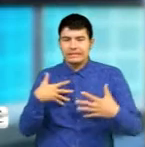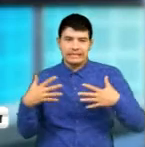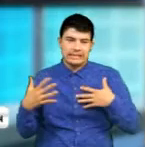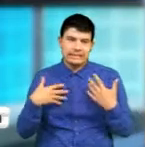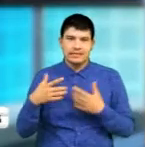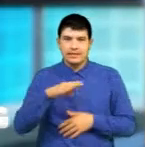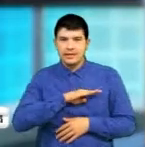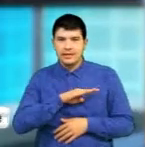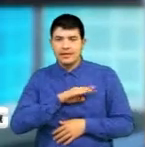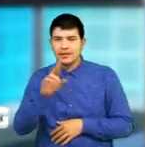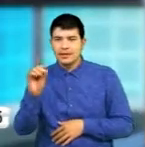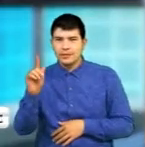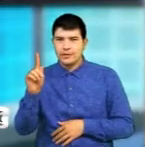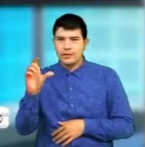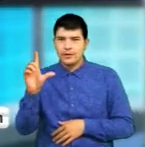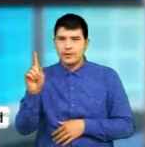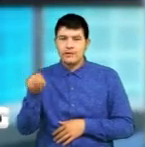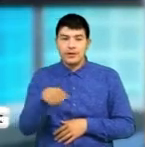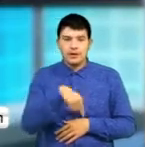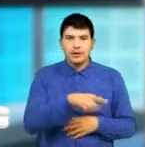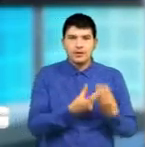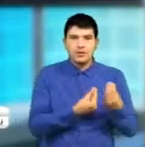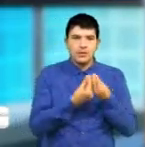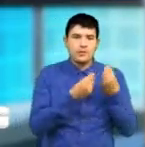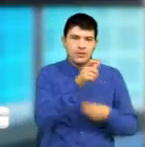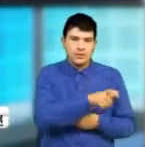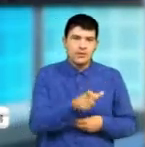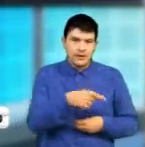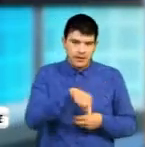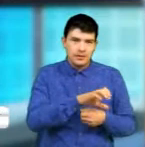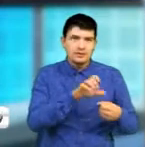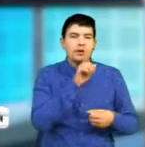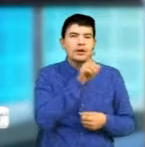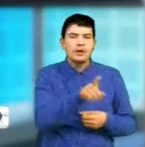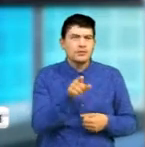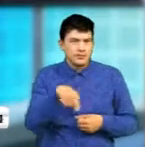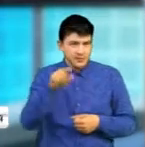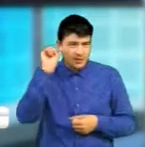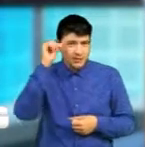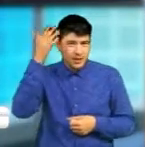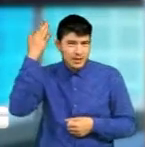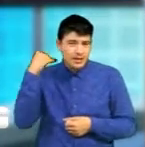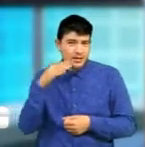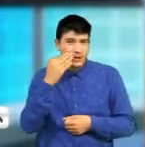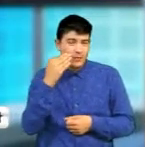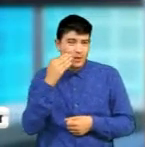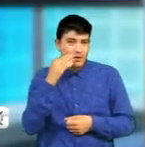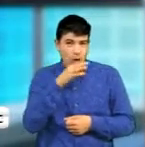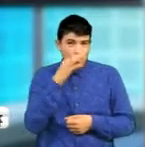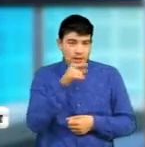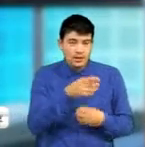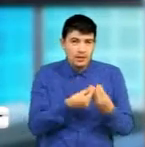de Bucaramanga, Rodolfo Hernández, y los concejales de la ciudad. ¿Ustedes recuerdan cuando el concejal Uriel Ortiz